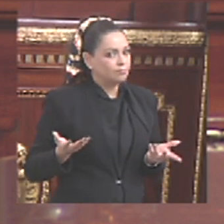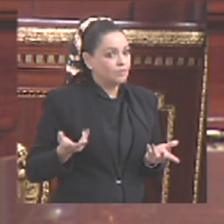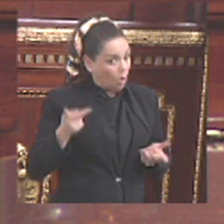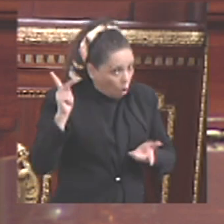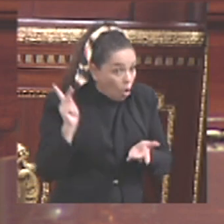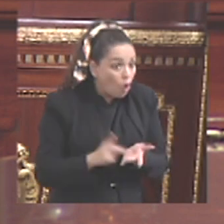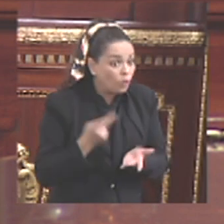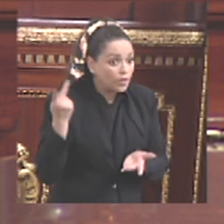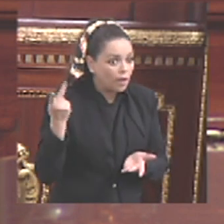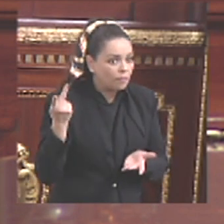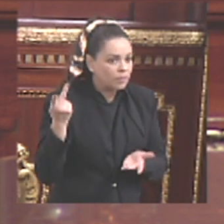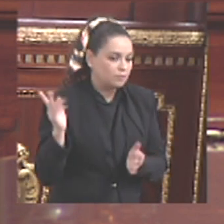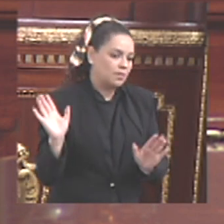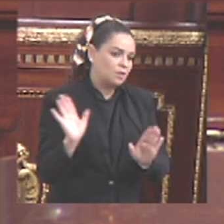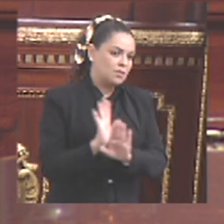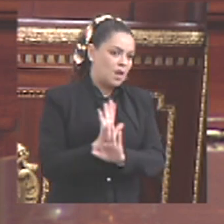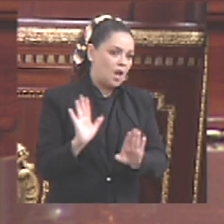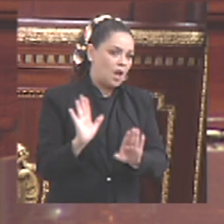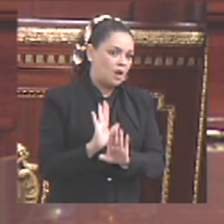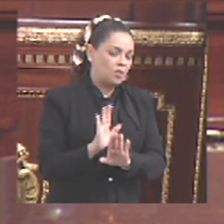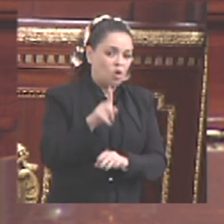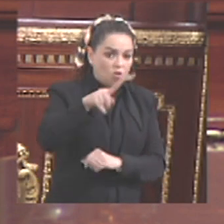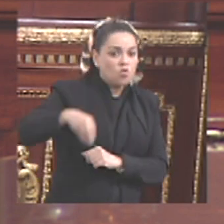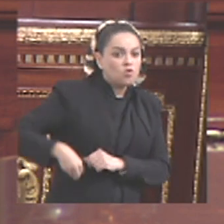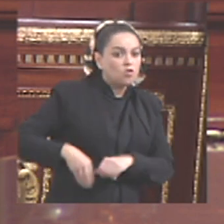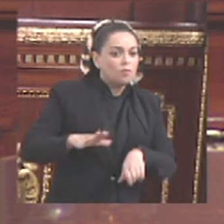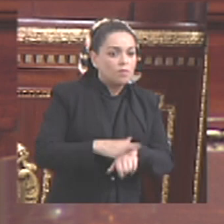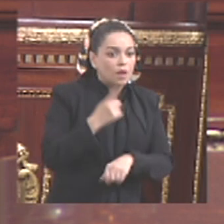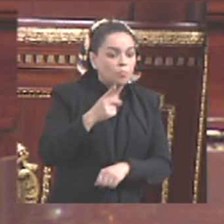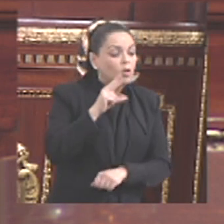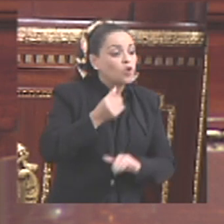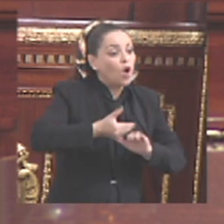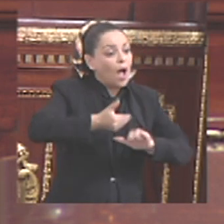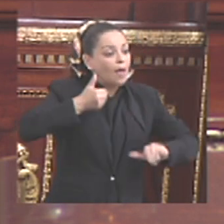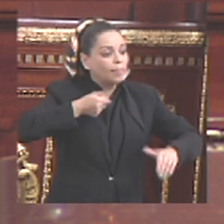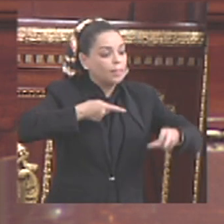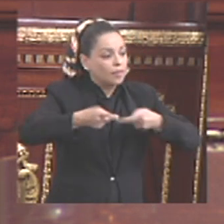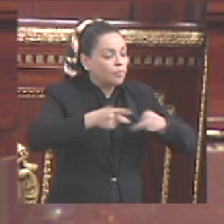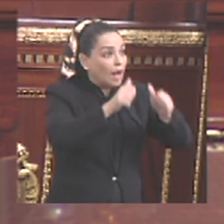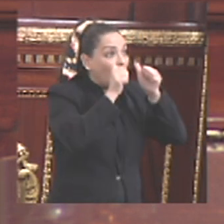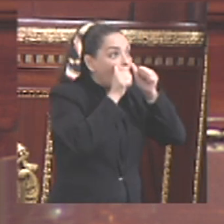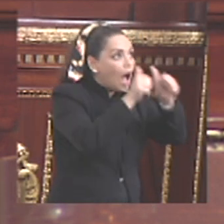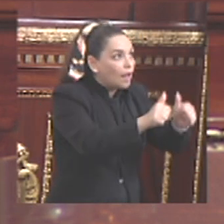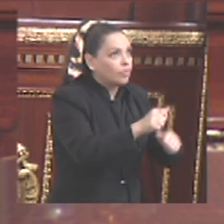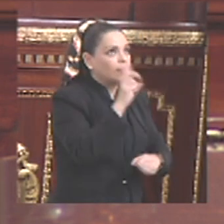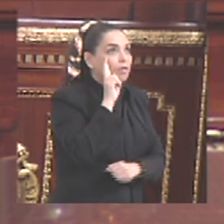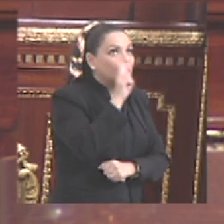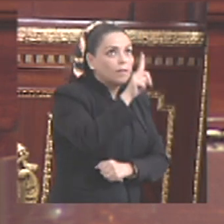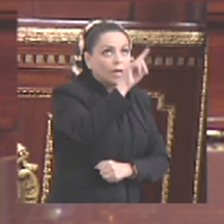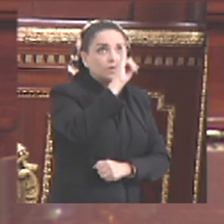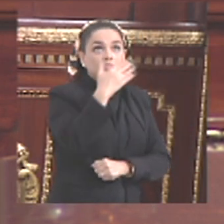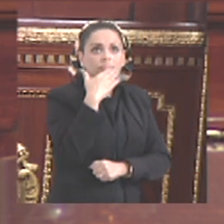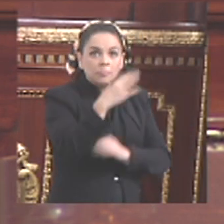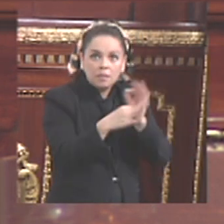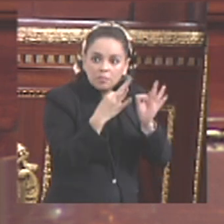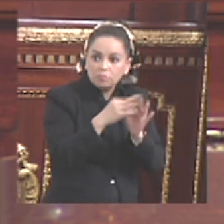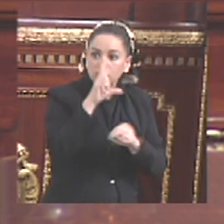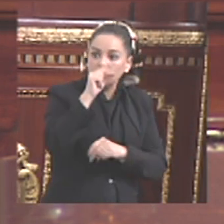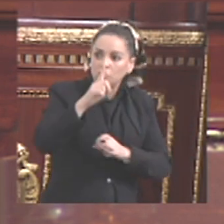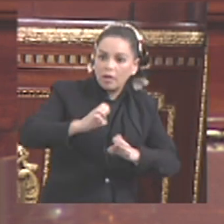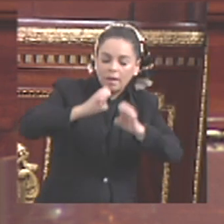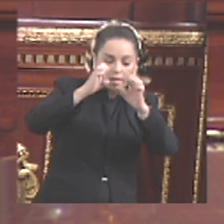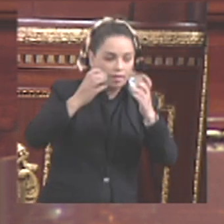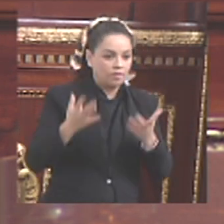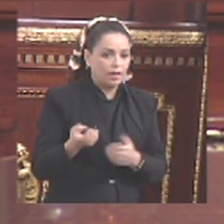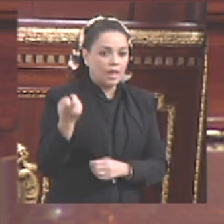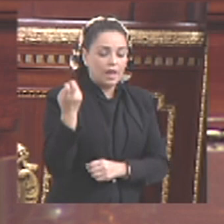atención oportuna. Cumplamos los compromisos que tenemos con el marco de Sendai para la reducción de riesgos de